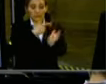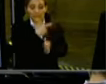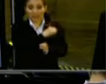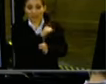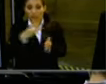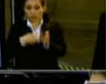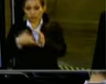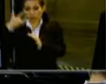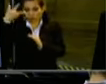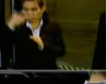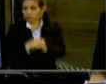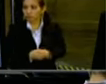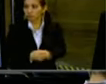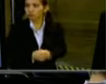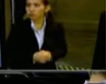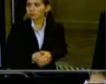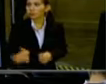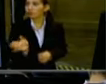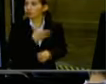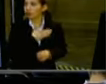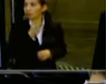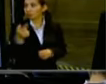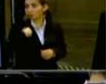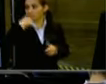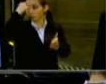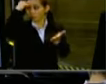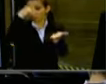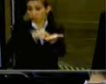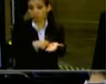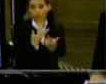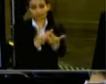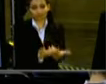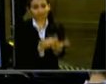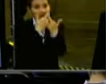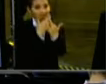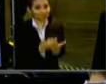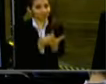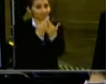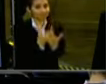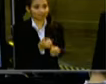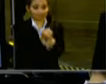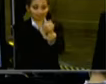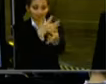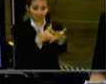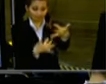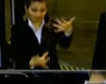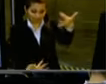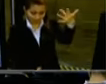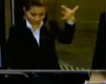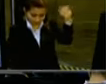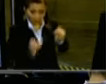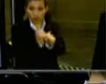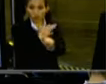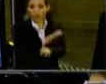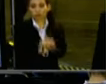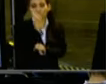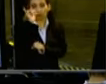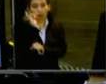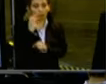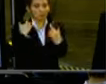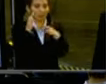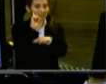a 2008. Bueno, creo es bastante más todo lo que tengo aquí de información de la maestra Consuelo